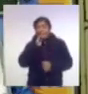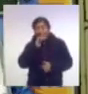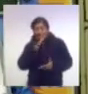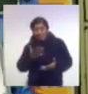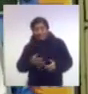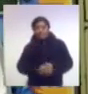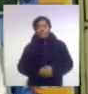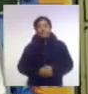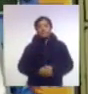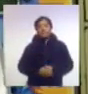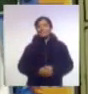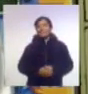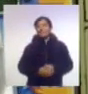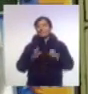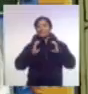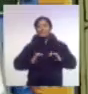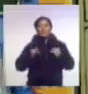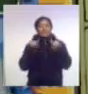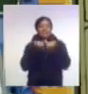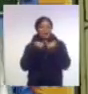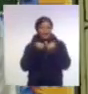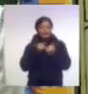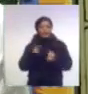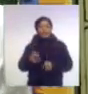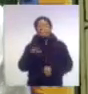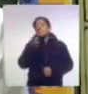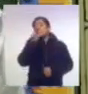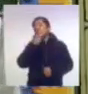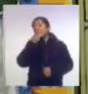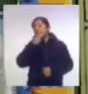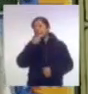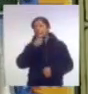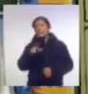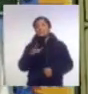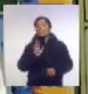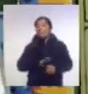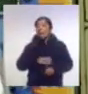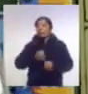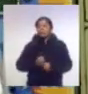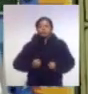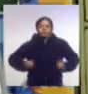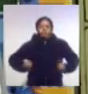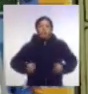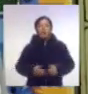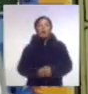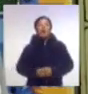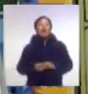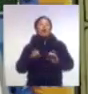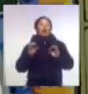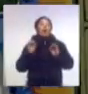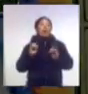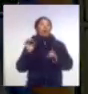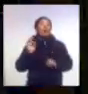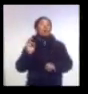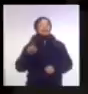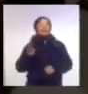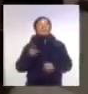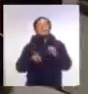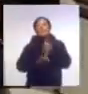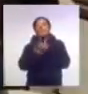metabólico también nos puede dar, provocar incluso diabetes, más obesidad o algún trastorno de tiroides.